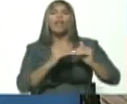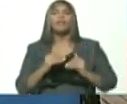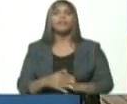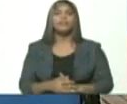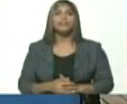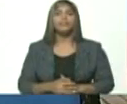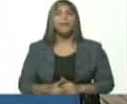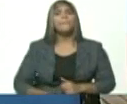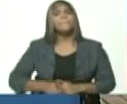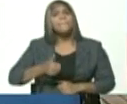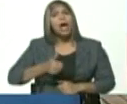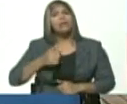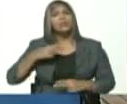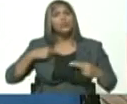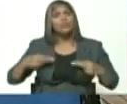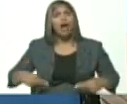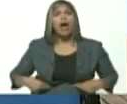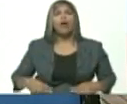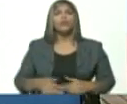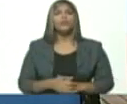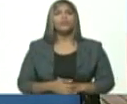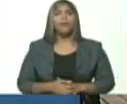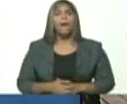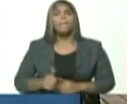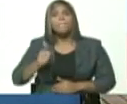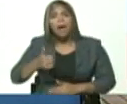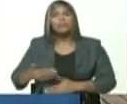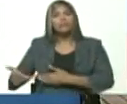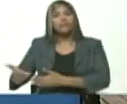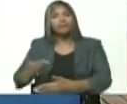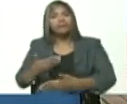más humana, más solidaria?